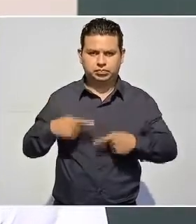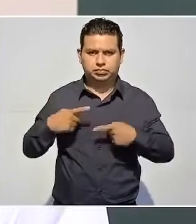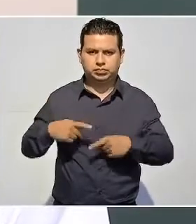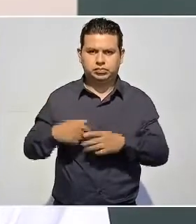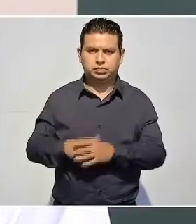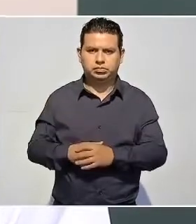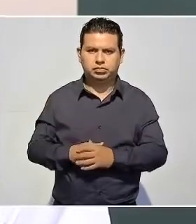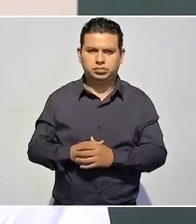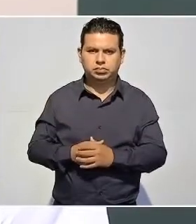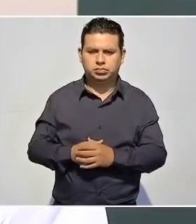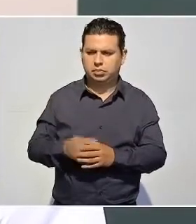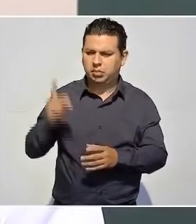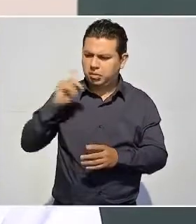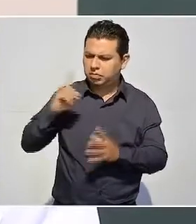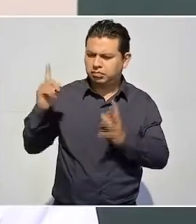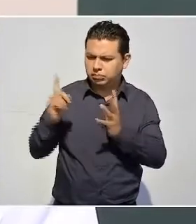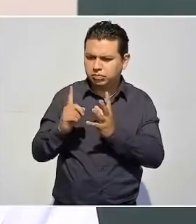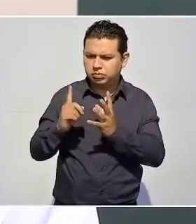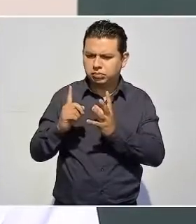lo nombraron